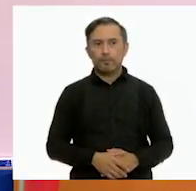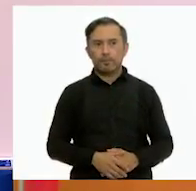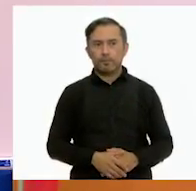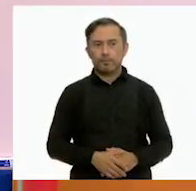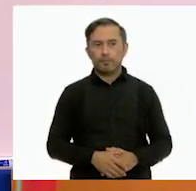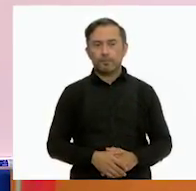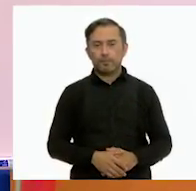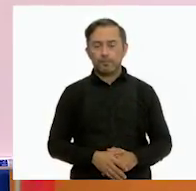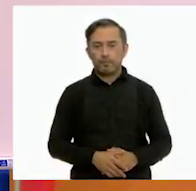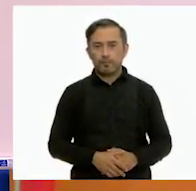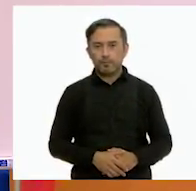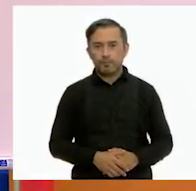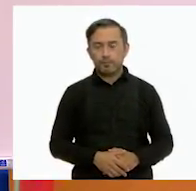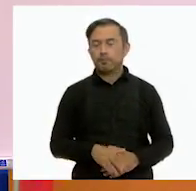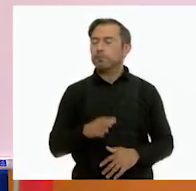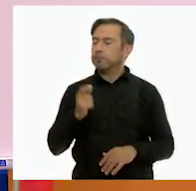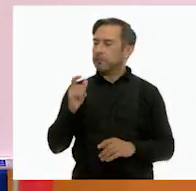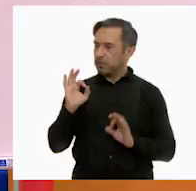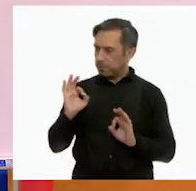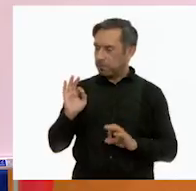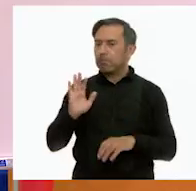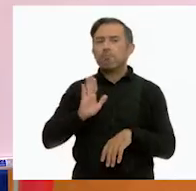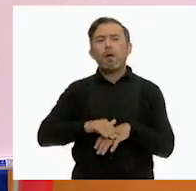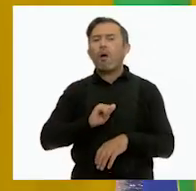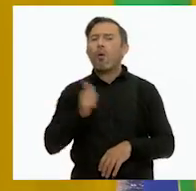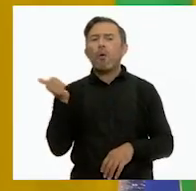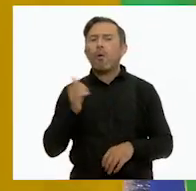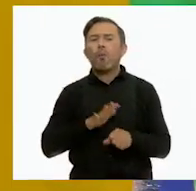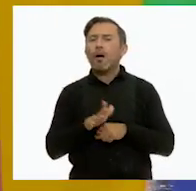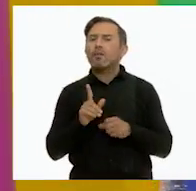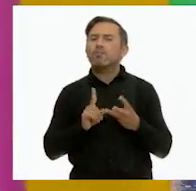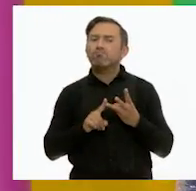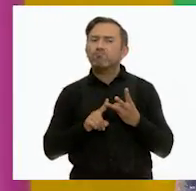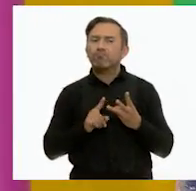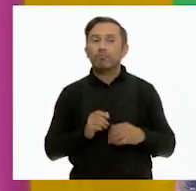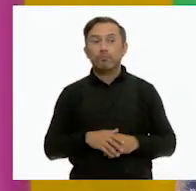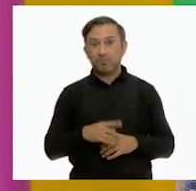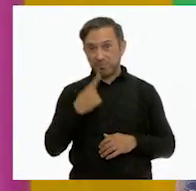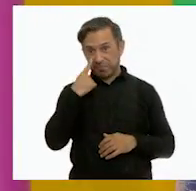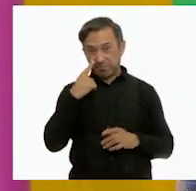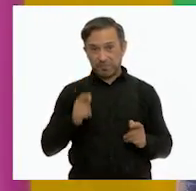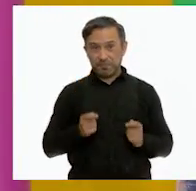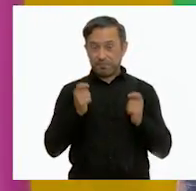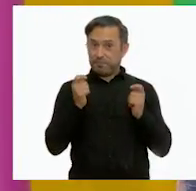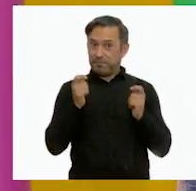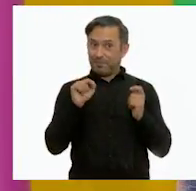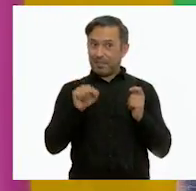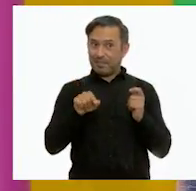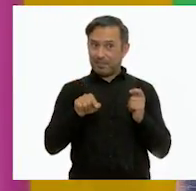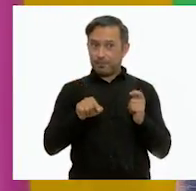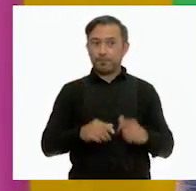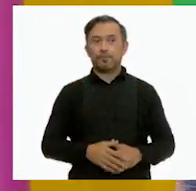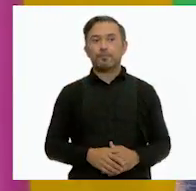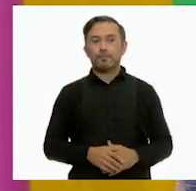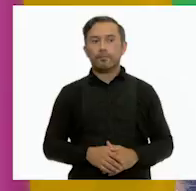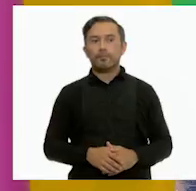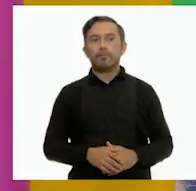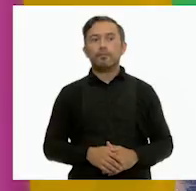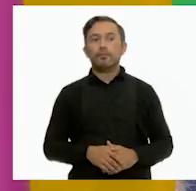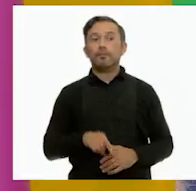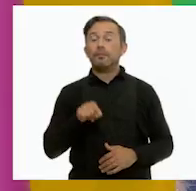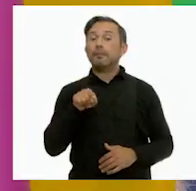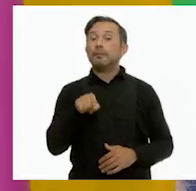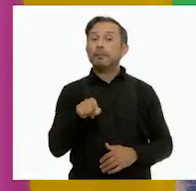¿Cuál sería otra? Otra es, por ejemplo, esta. Aquí